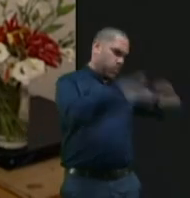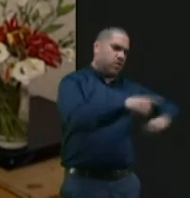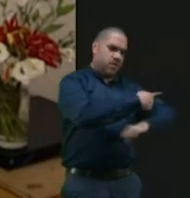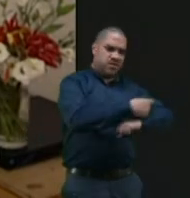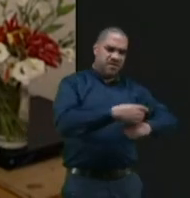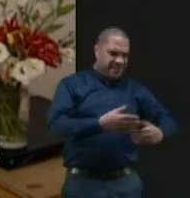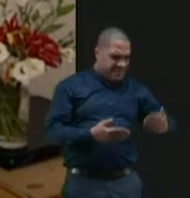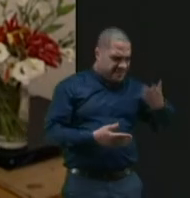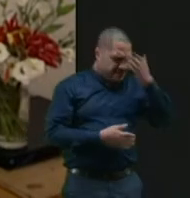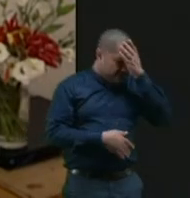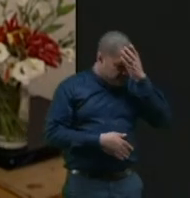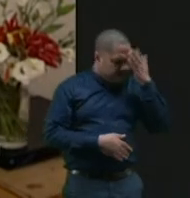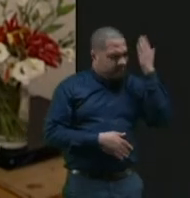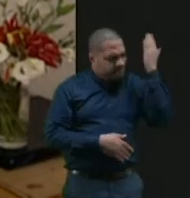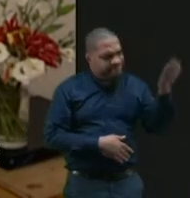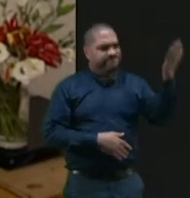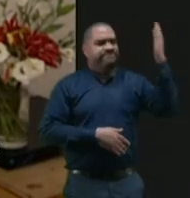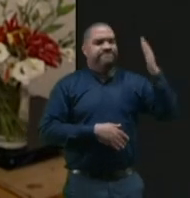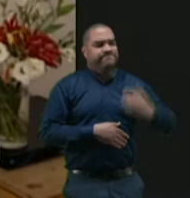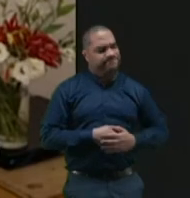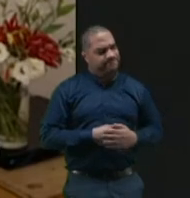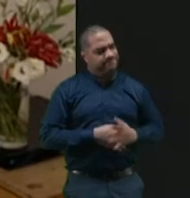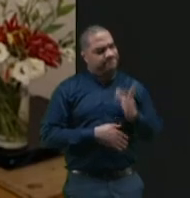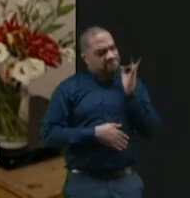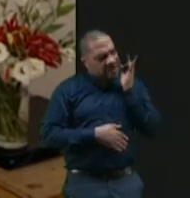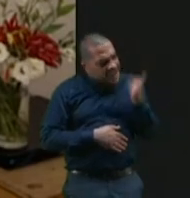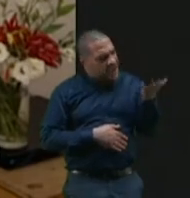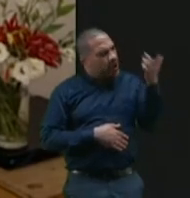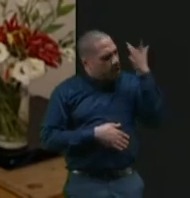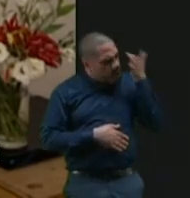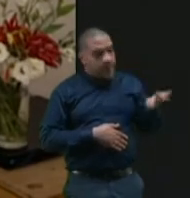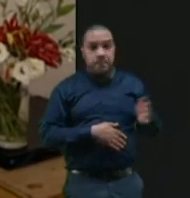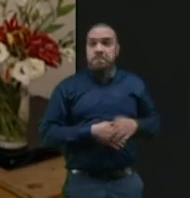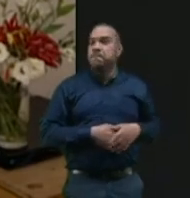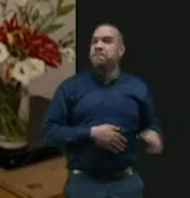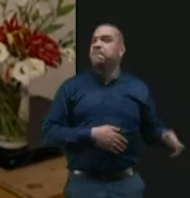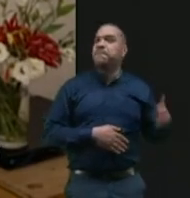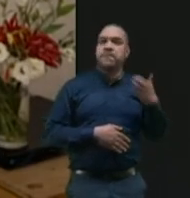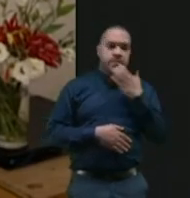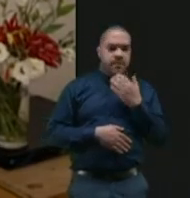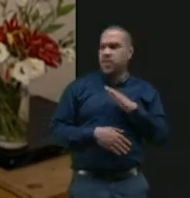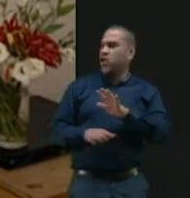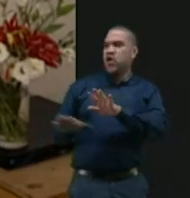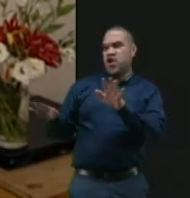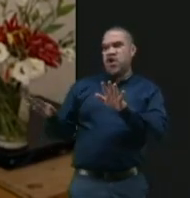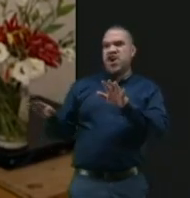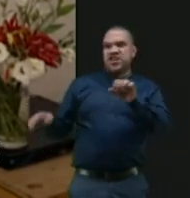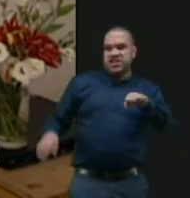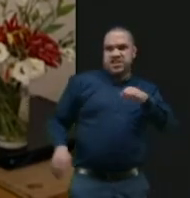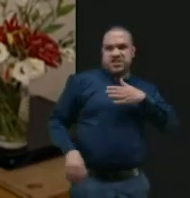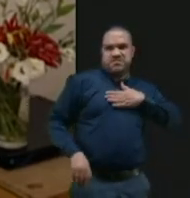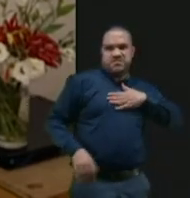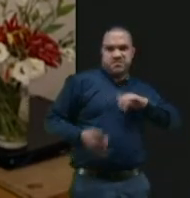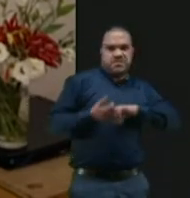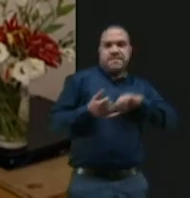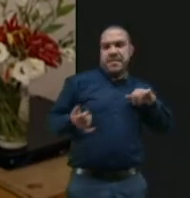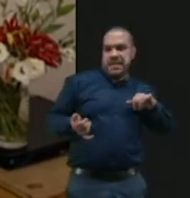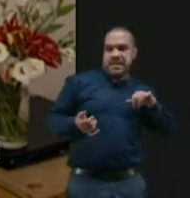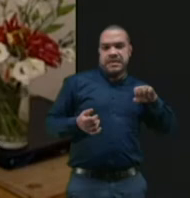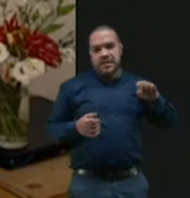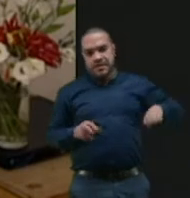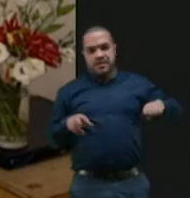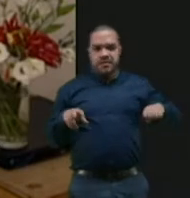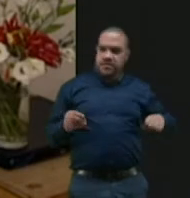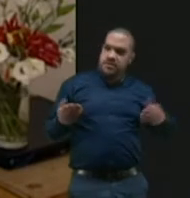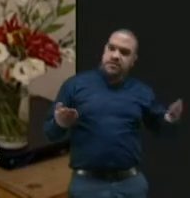así? No sabemos. No sabemos qué hubiera pasado si hubieran dicho que sí. La suposición de